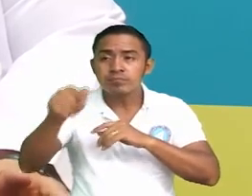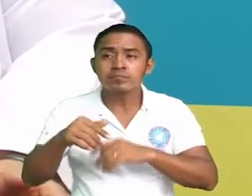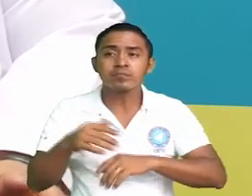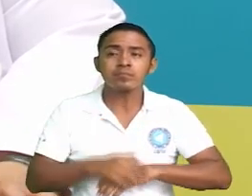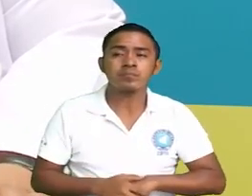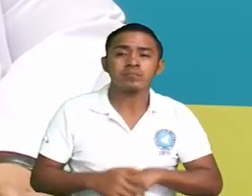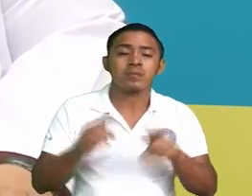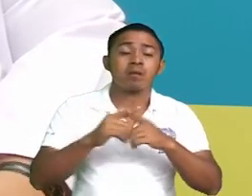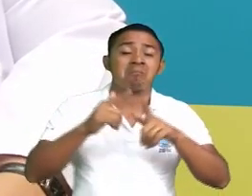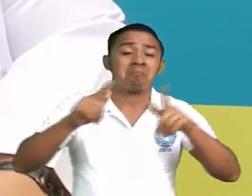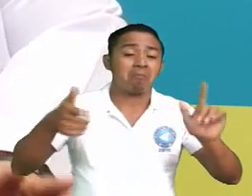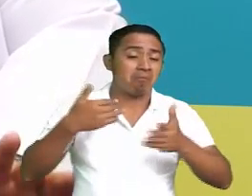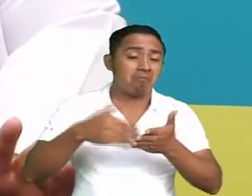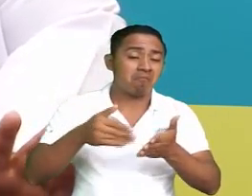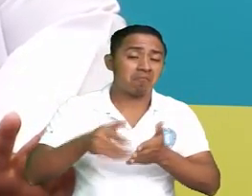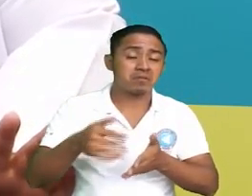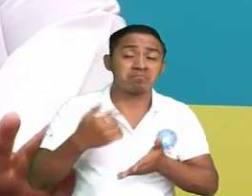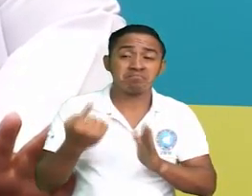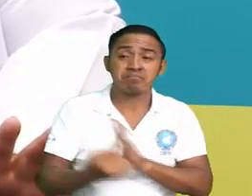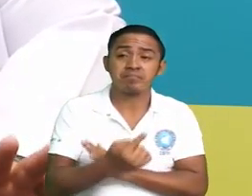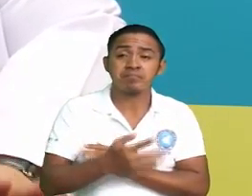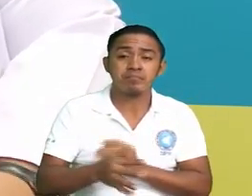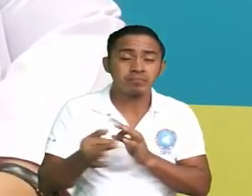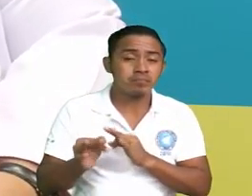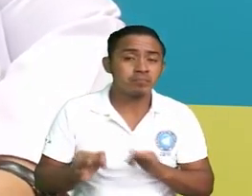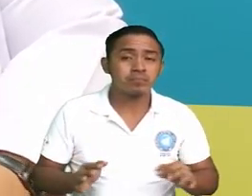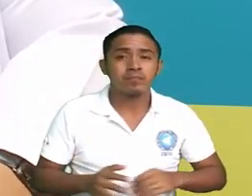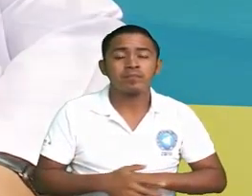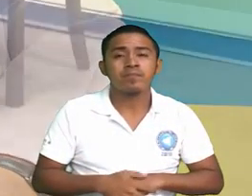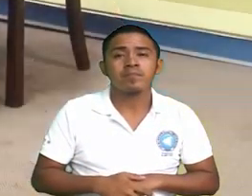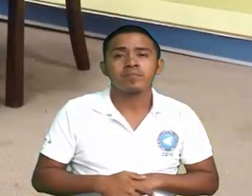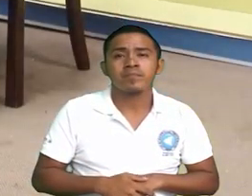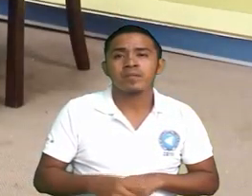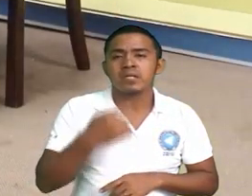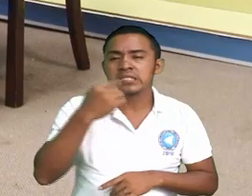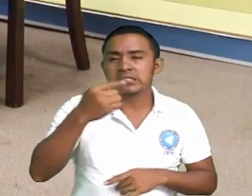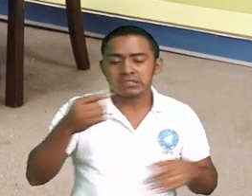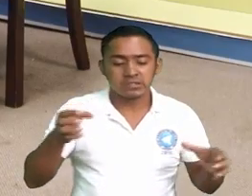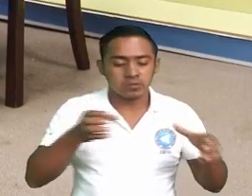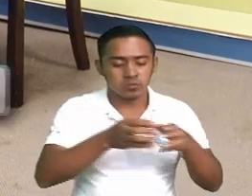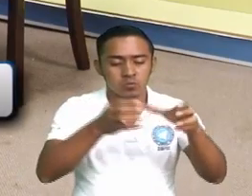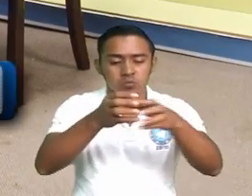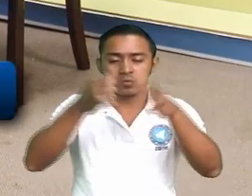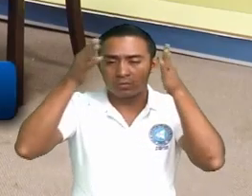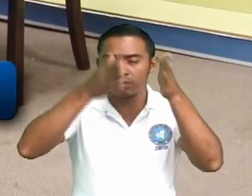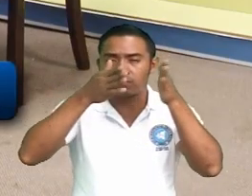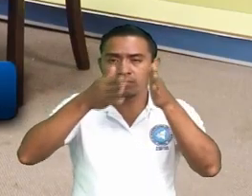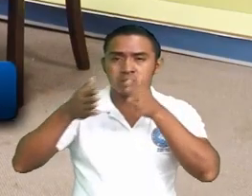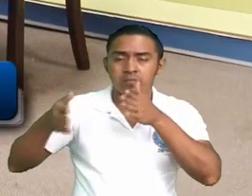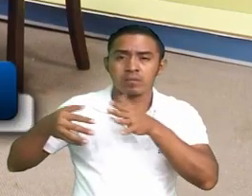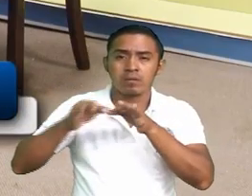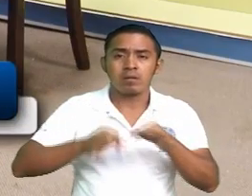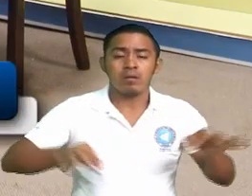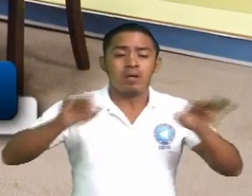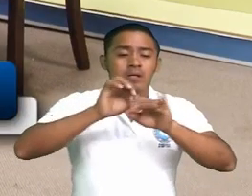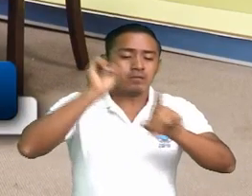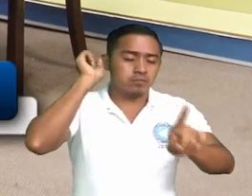de forma gratuita, y está disponible. ¿A quiénes prioriza esta jornada de vacunación? Siempre hay un